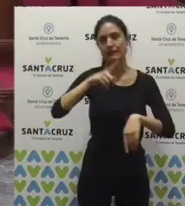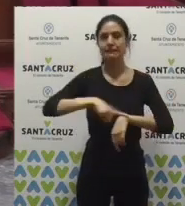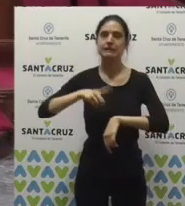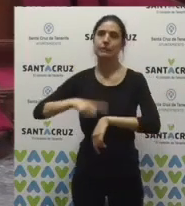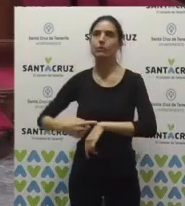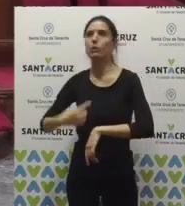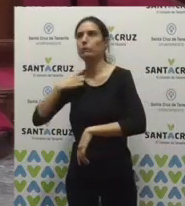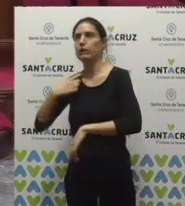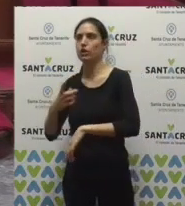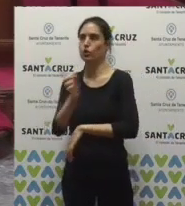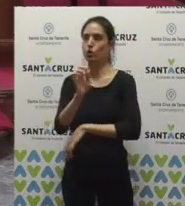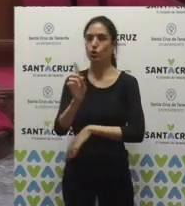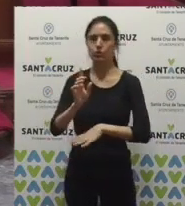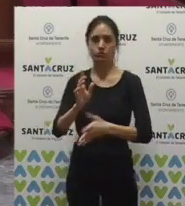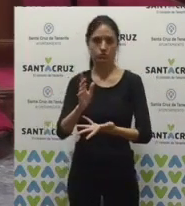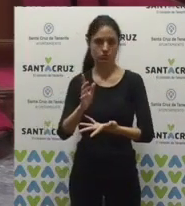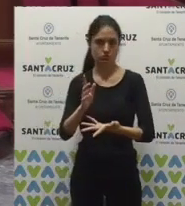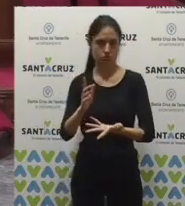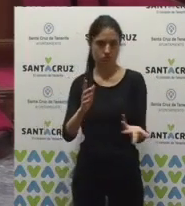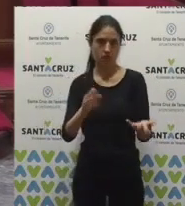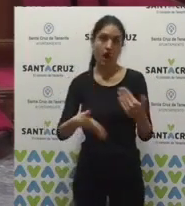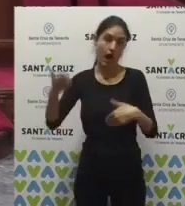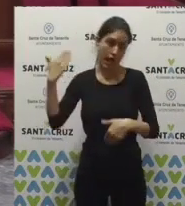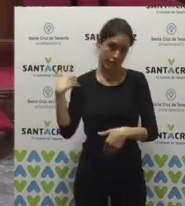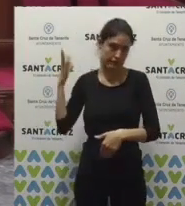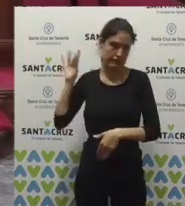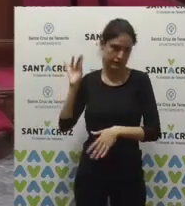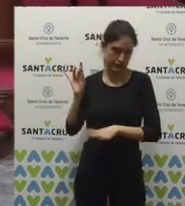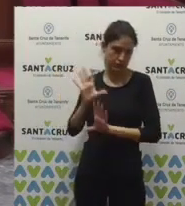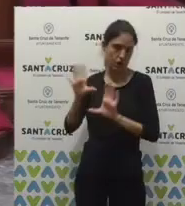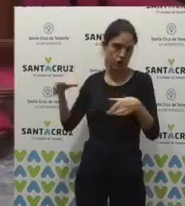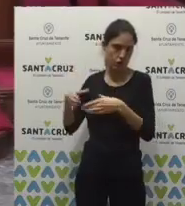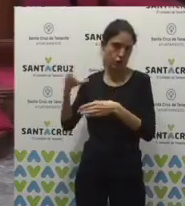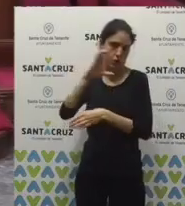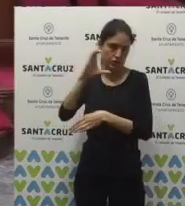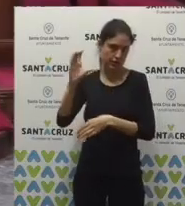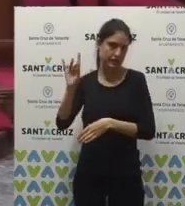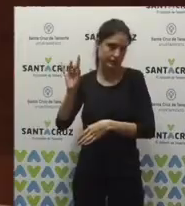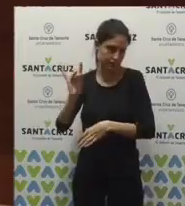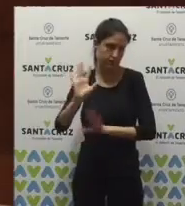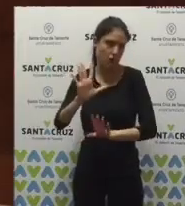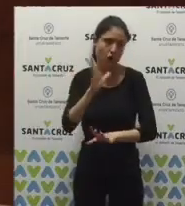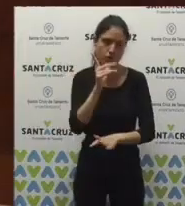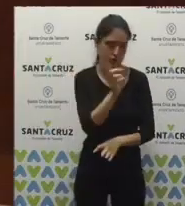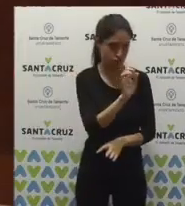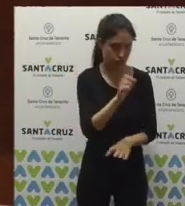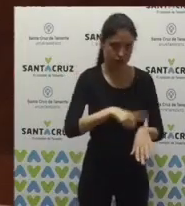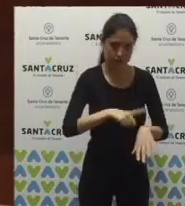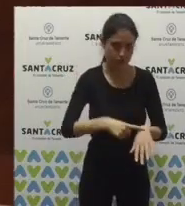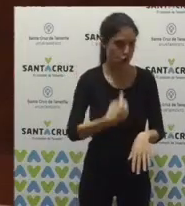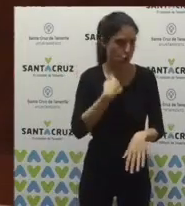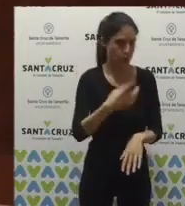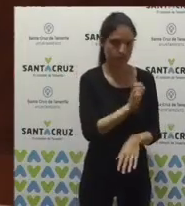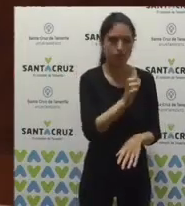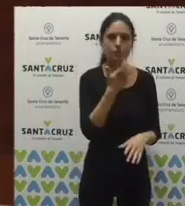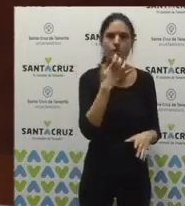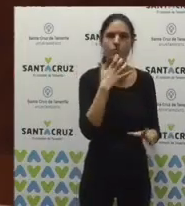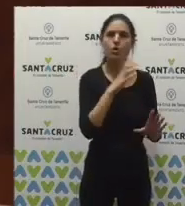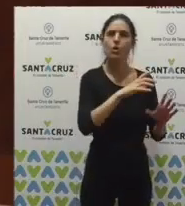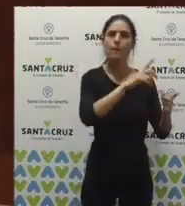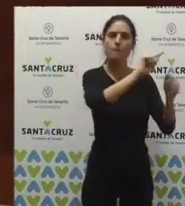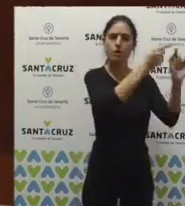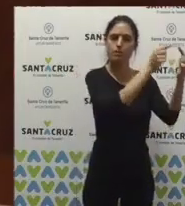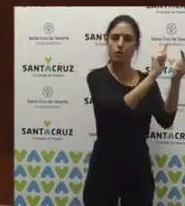ahora justamente al contrario que lo hice en la decoración que aquí no voy a perder tiempo en ellas las conoce perfectamente modificación del presupuesto